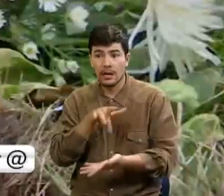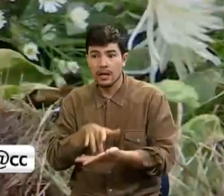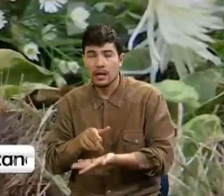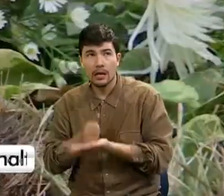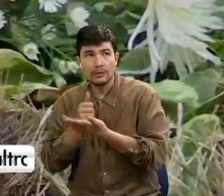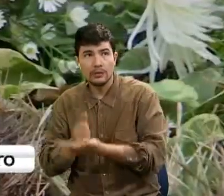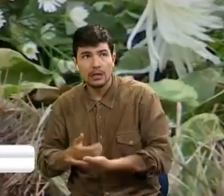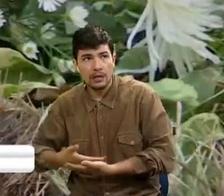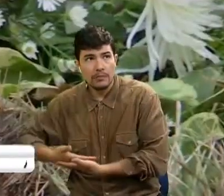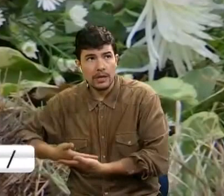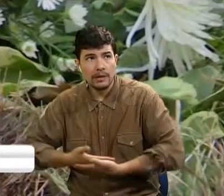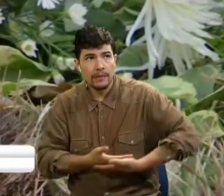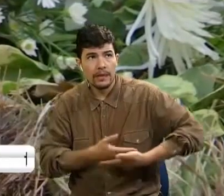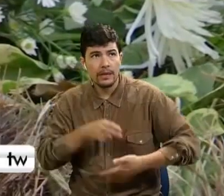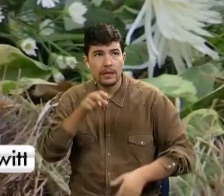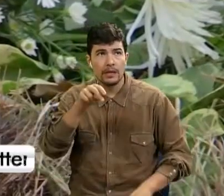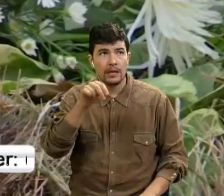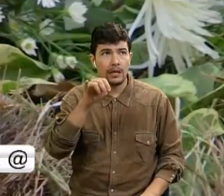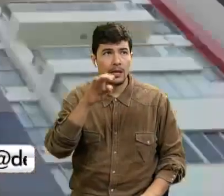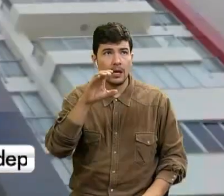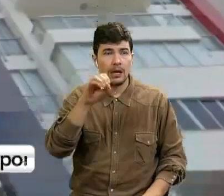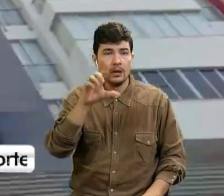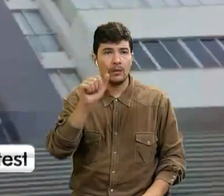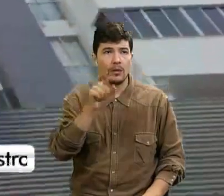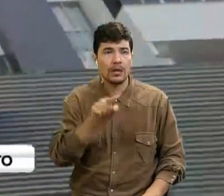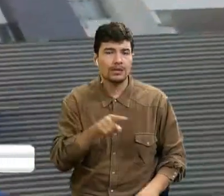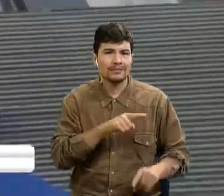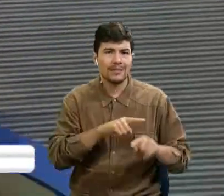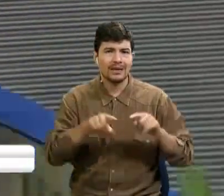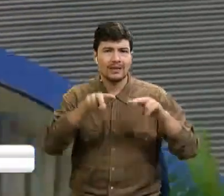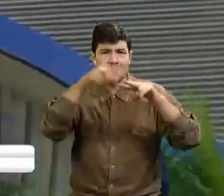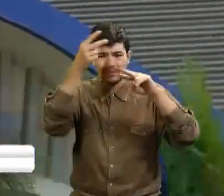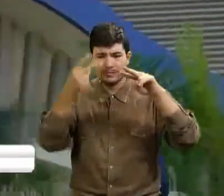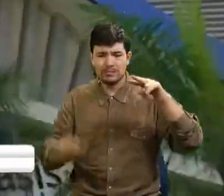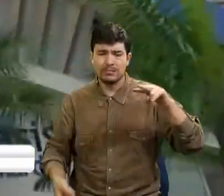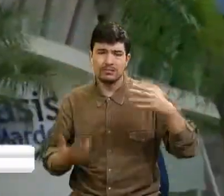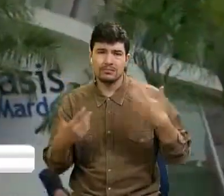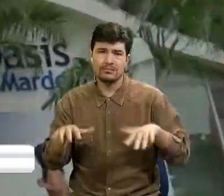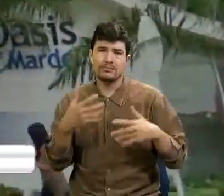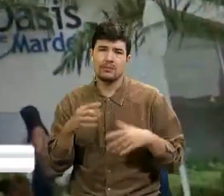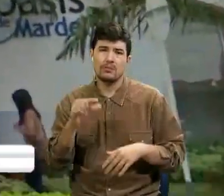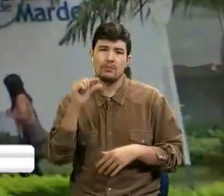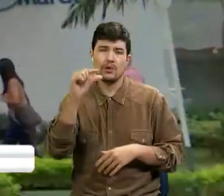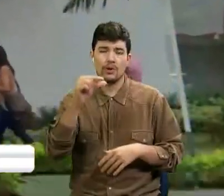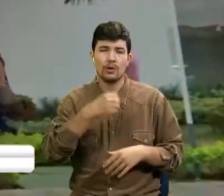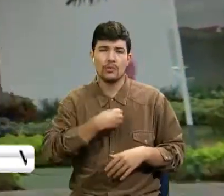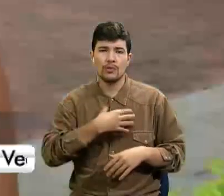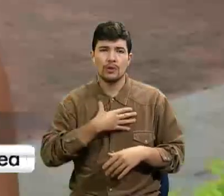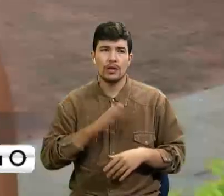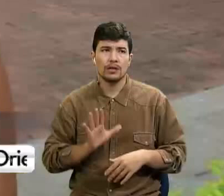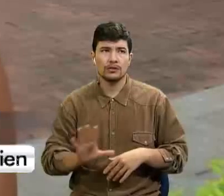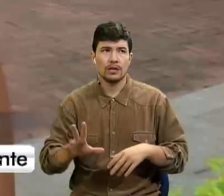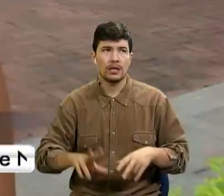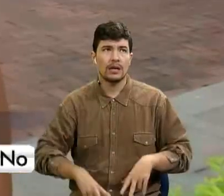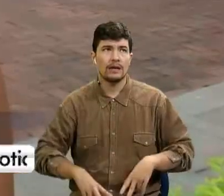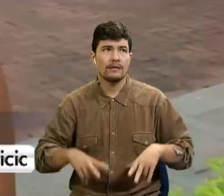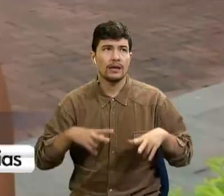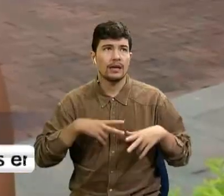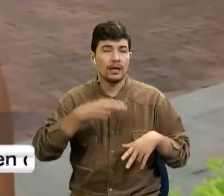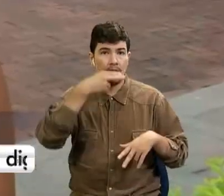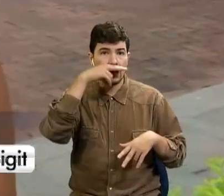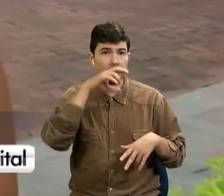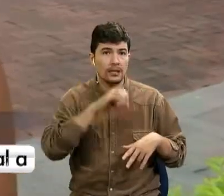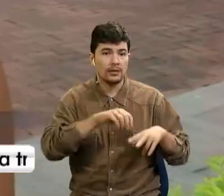auxiliar al pequeño Nicolás pero 28 pisos de caída libre dan muy pocas oportunidades para la vida el niño se